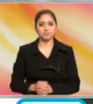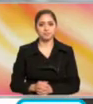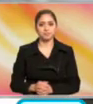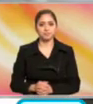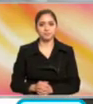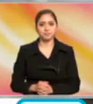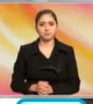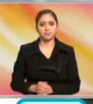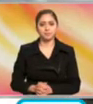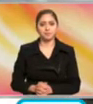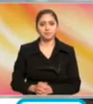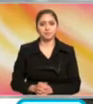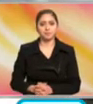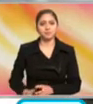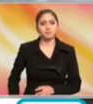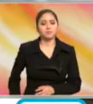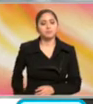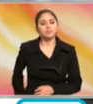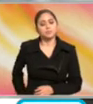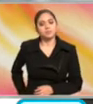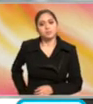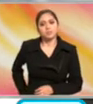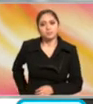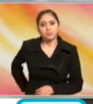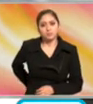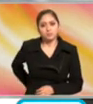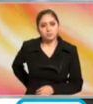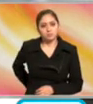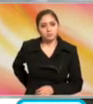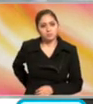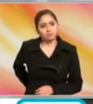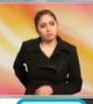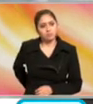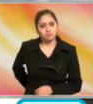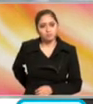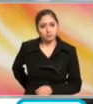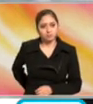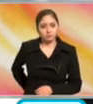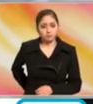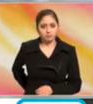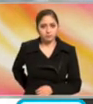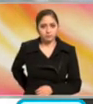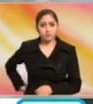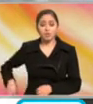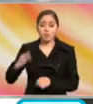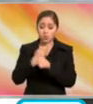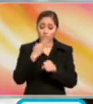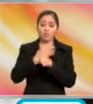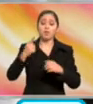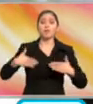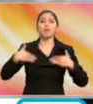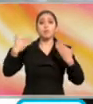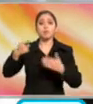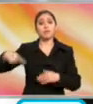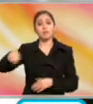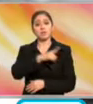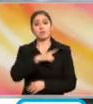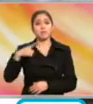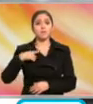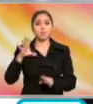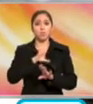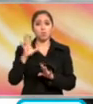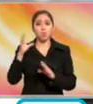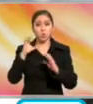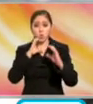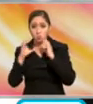Hablemos el día de hoy de confianza, este elemento que es pues importante para que exista una buena comunicación tanto entre